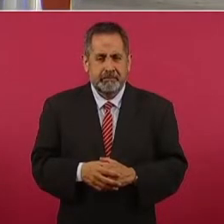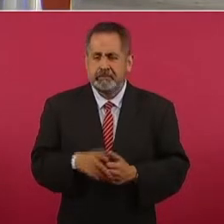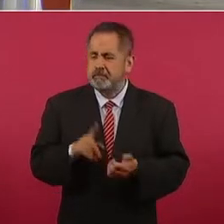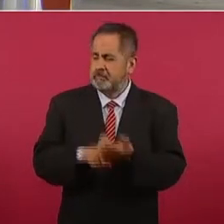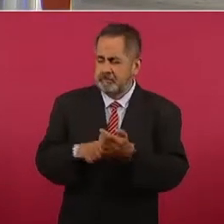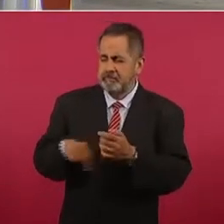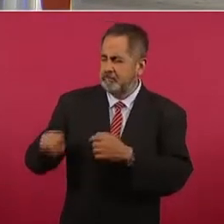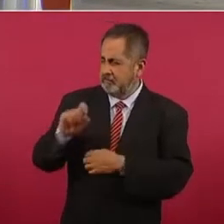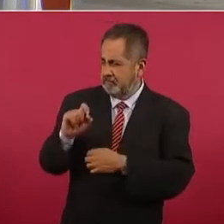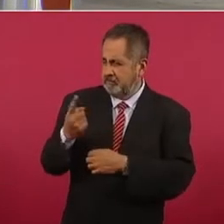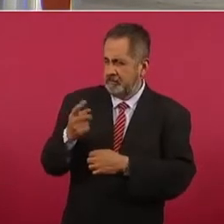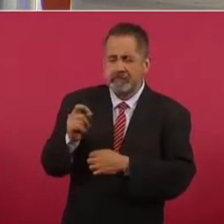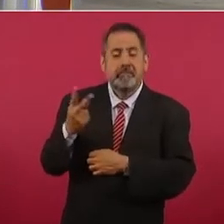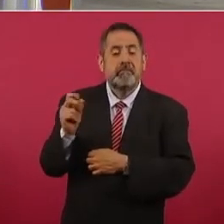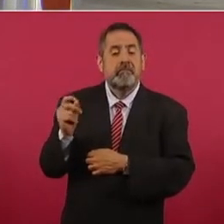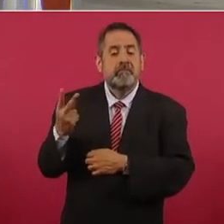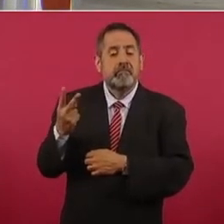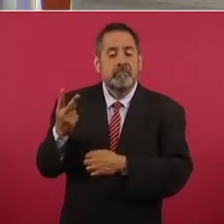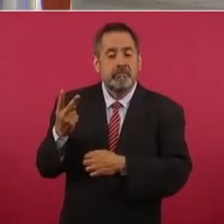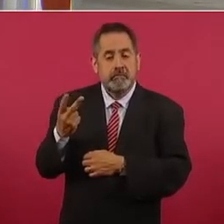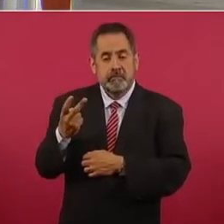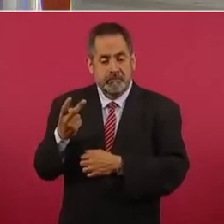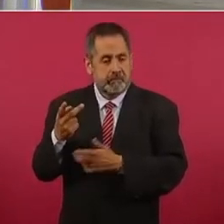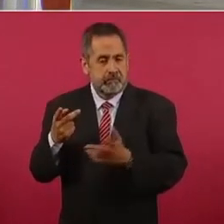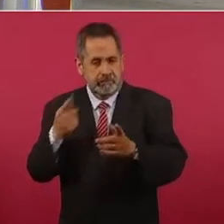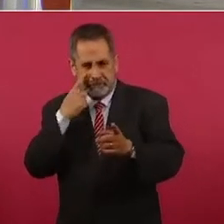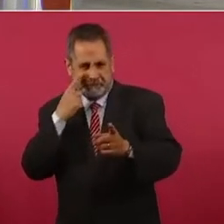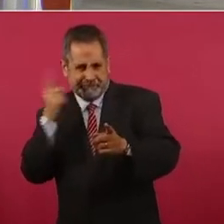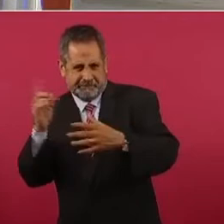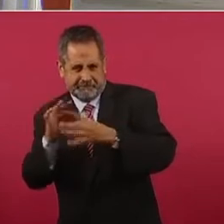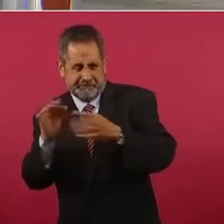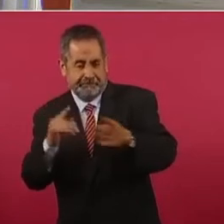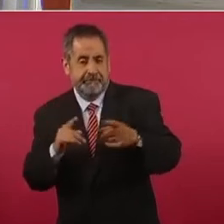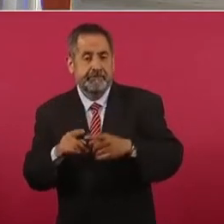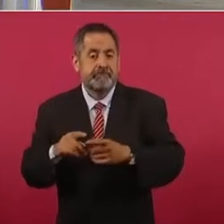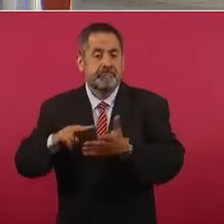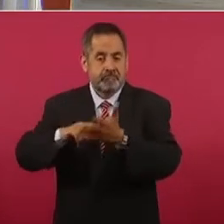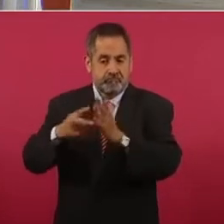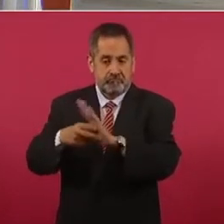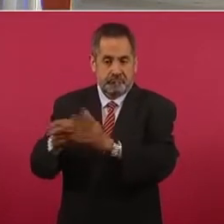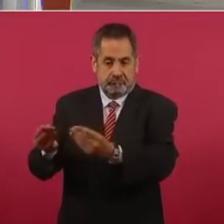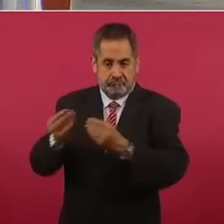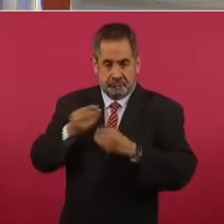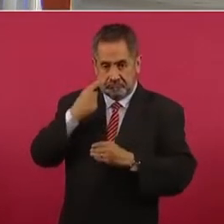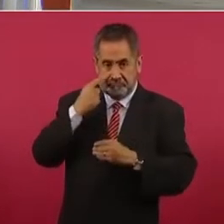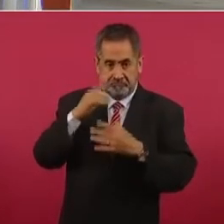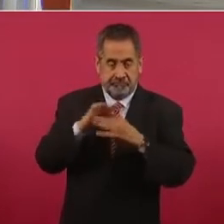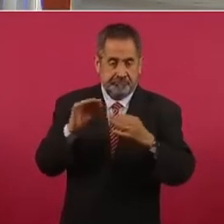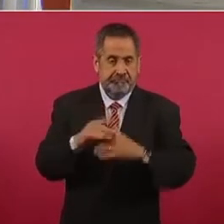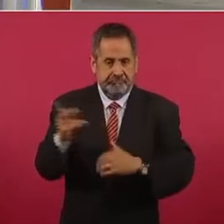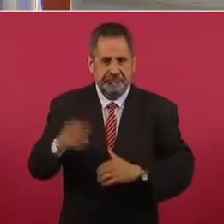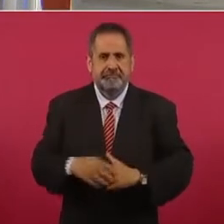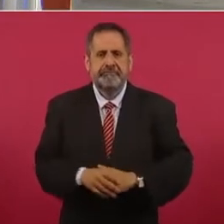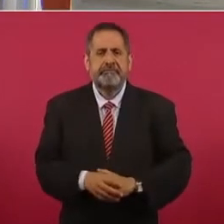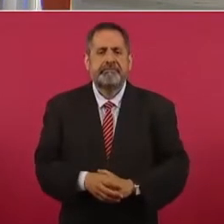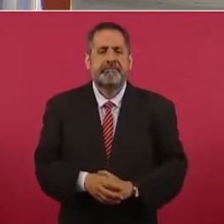22 la regular. Miren, esto es de los ingenieros. Es de ellos.